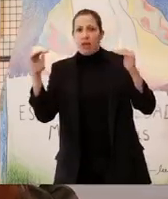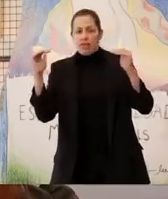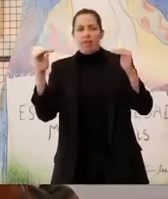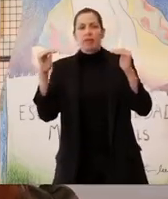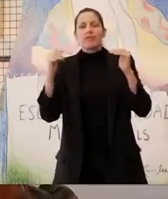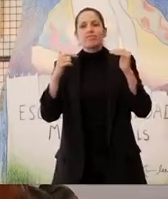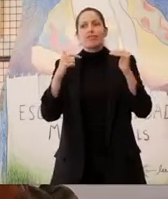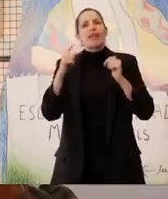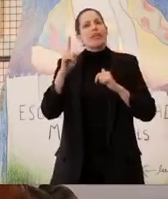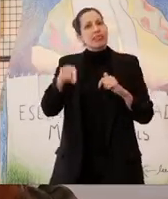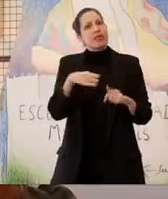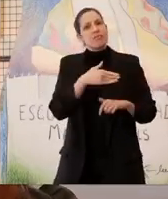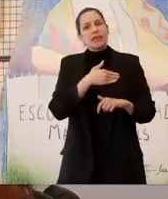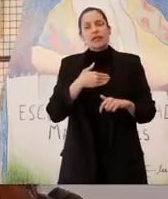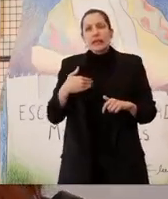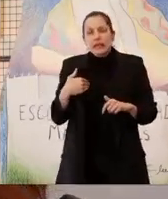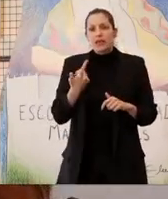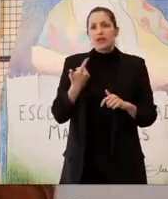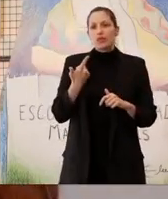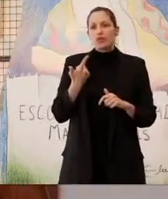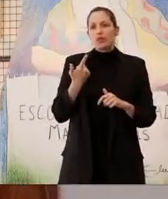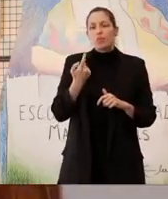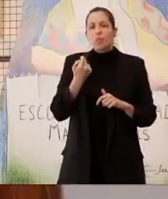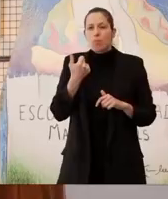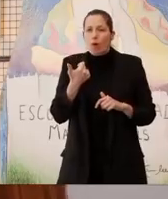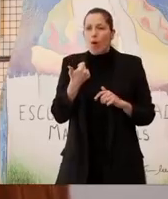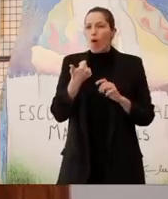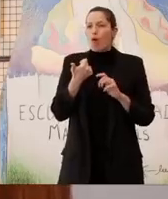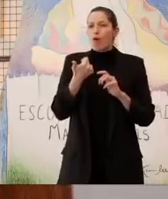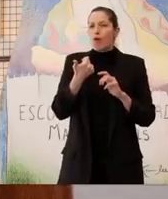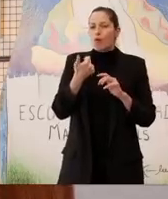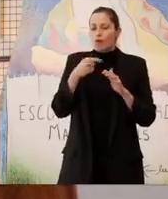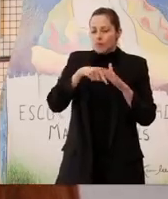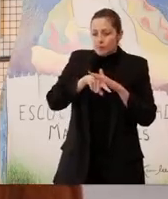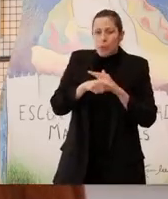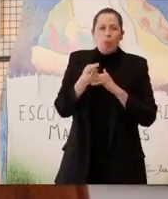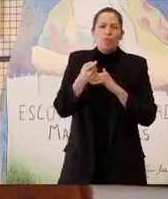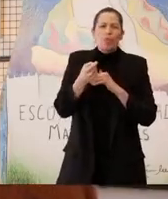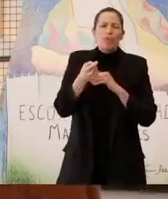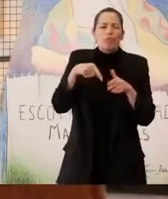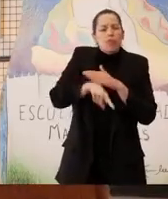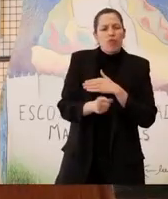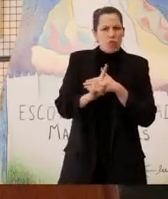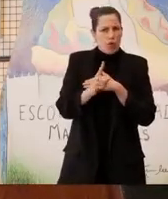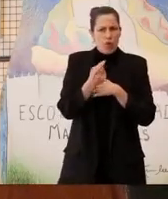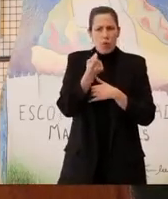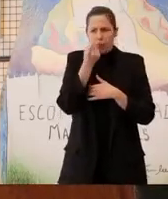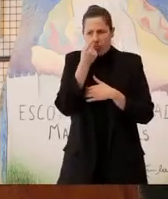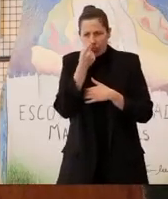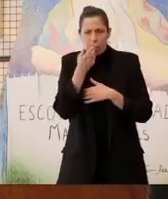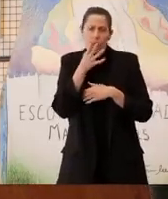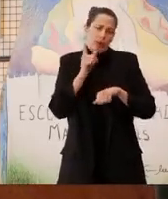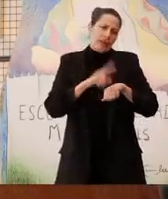gustaría entrar quizá también muy poco porque tenemos muy poco